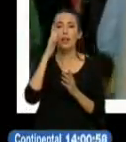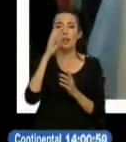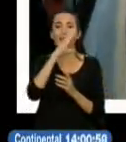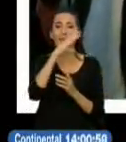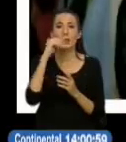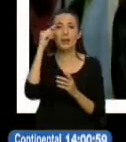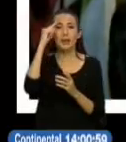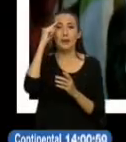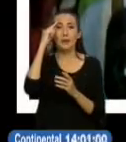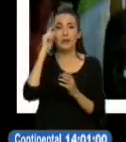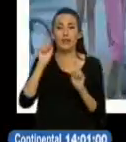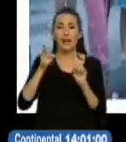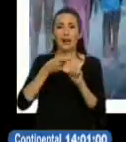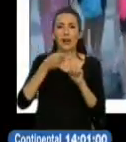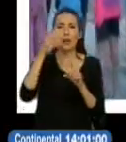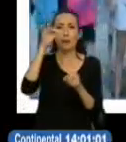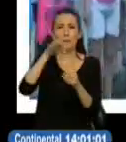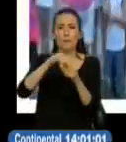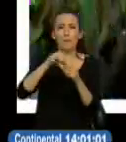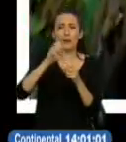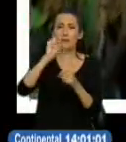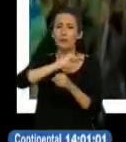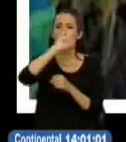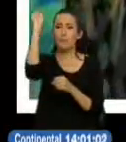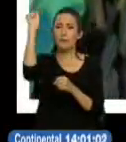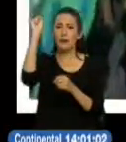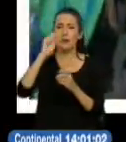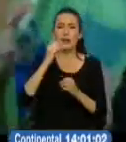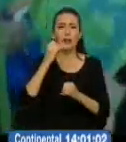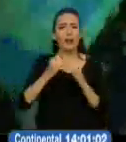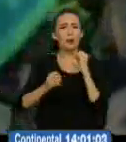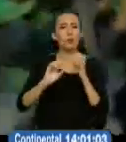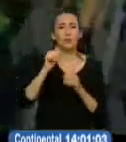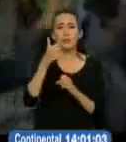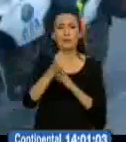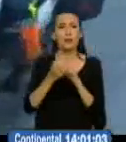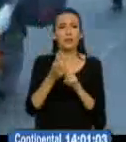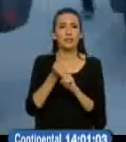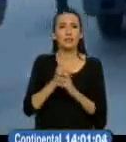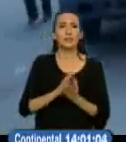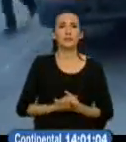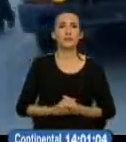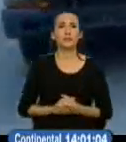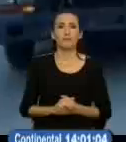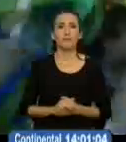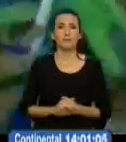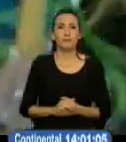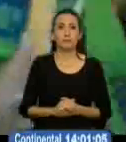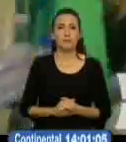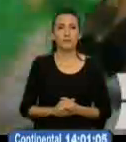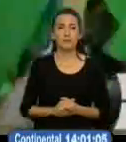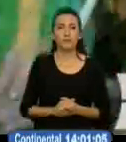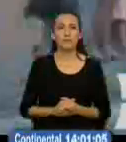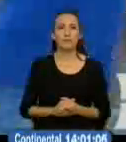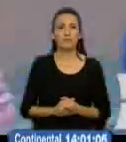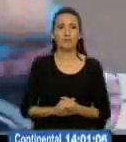obtuvo la primera de 14 victorias electorales que se han desarrollado en la última década. Ya tenemos presidente.